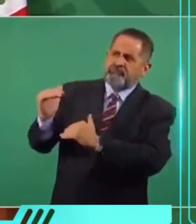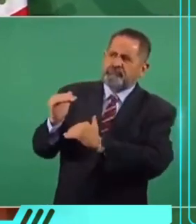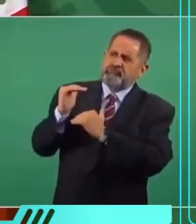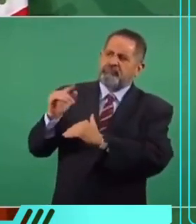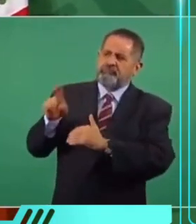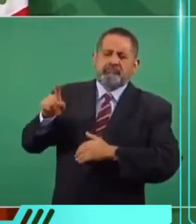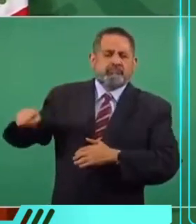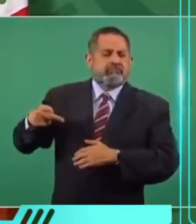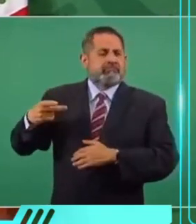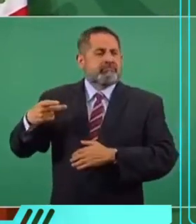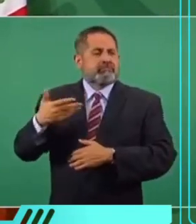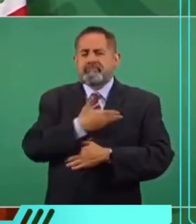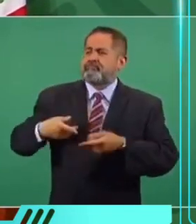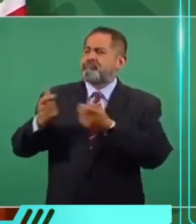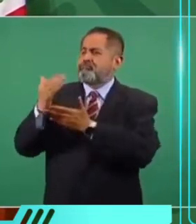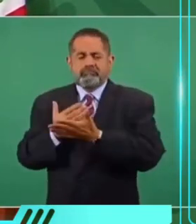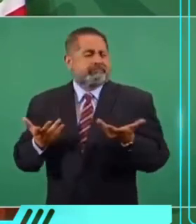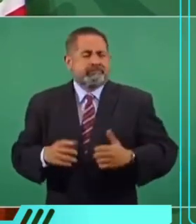limitar el poder del presidente.